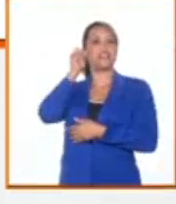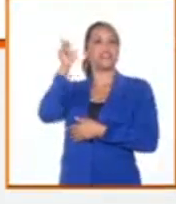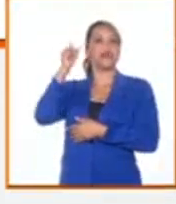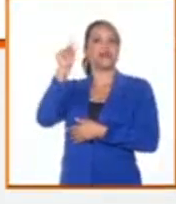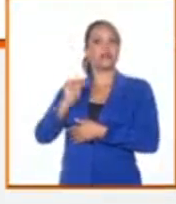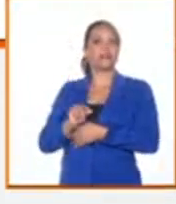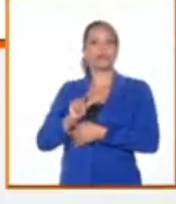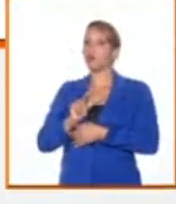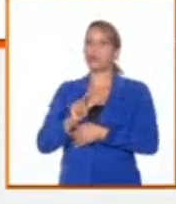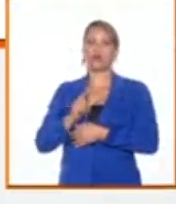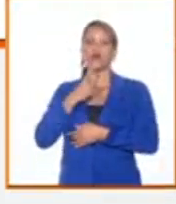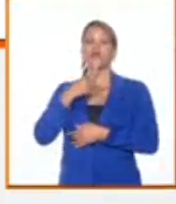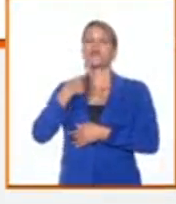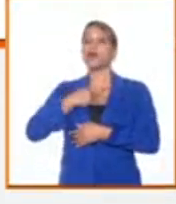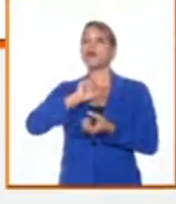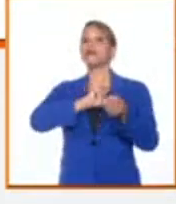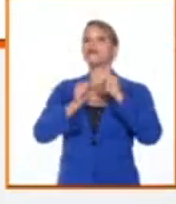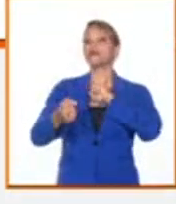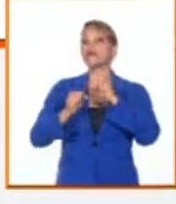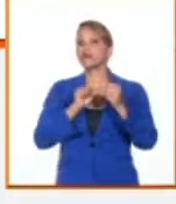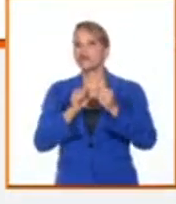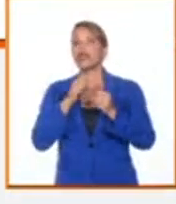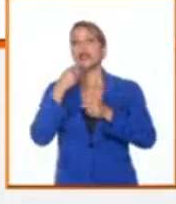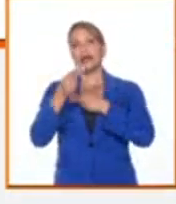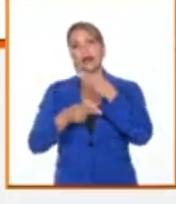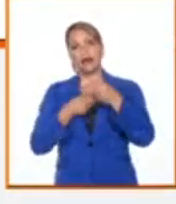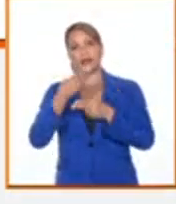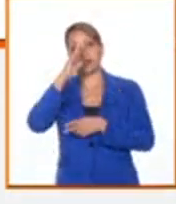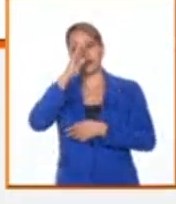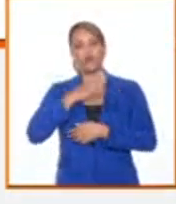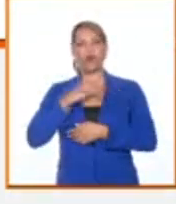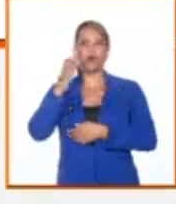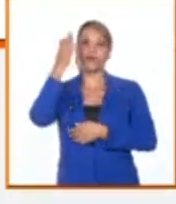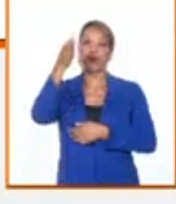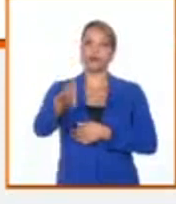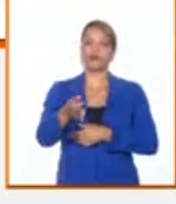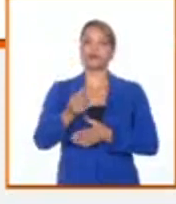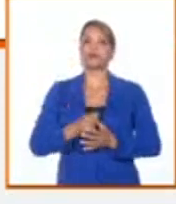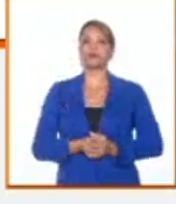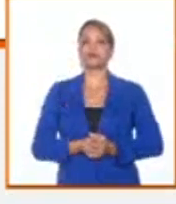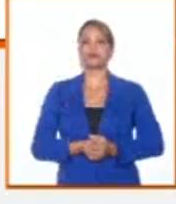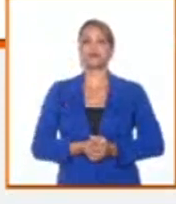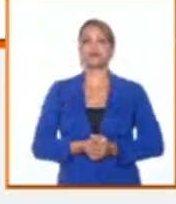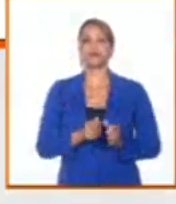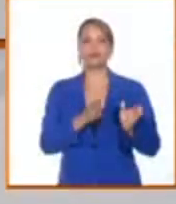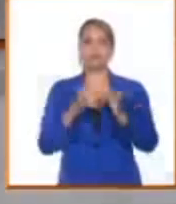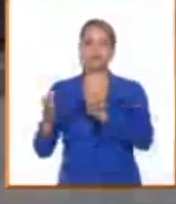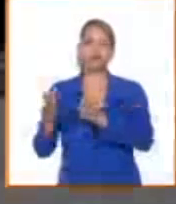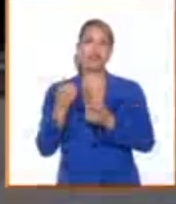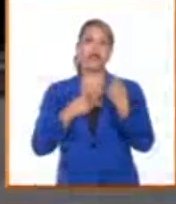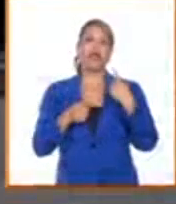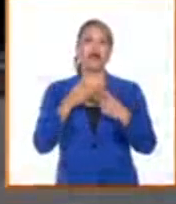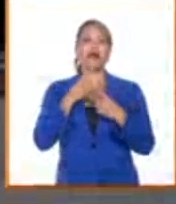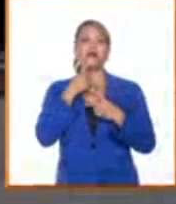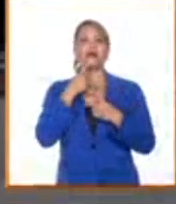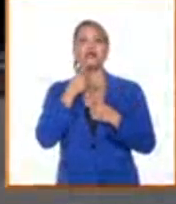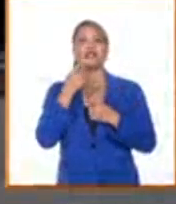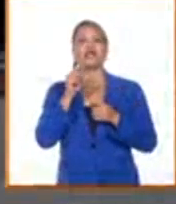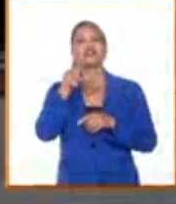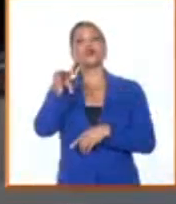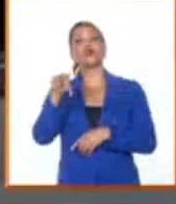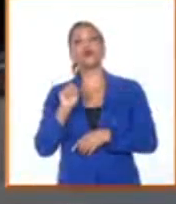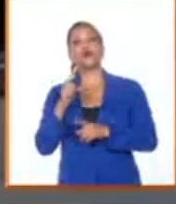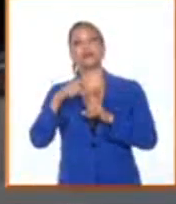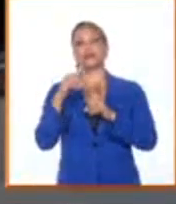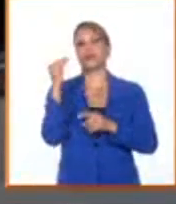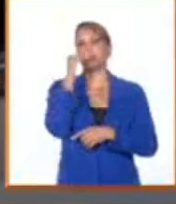Tiene que regularse. Y eso es lo que está haciendo Cuba de cara al futuro. Bueno, es parte de esa dinámica que le ha impreso también las nuevas